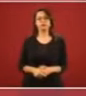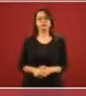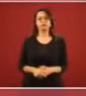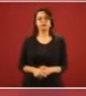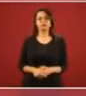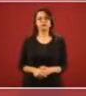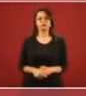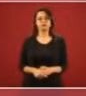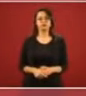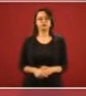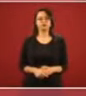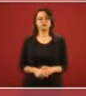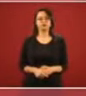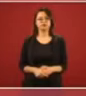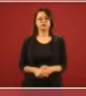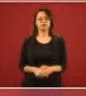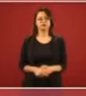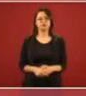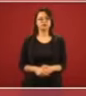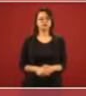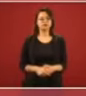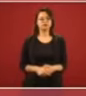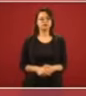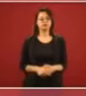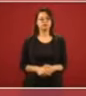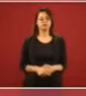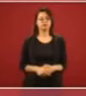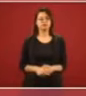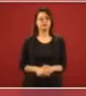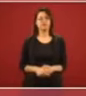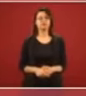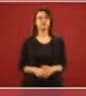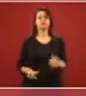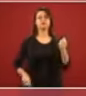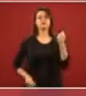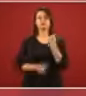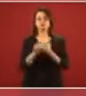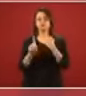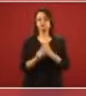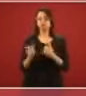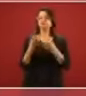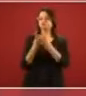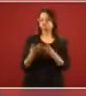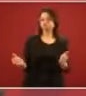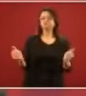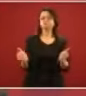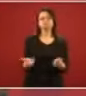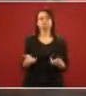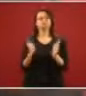Y ya tenemos resuelto de dónde obtenerlo. Adicionalmente,